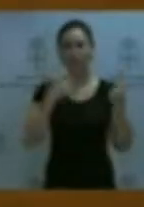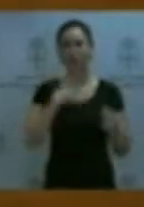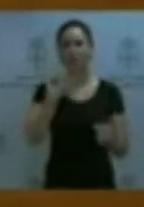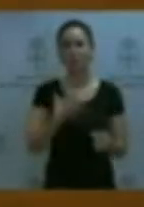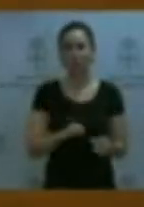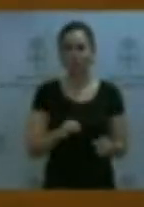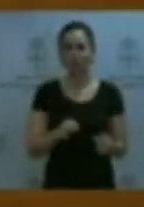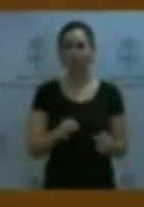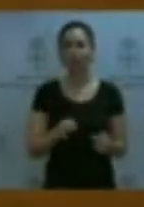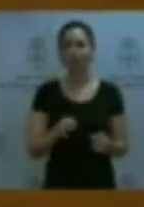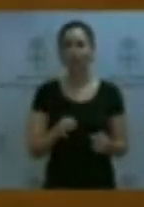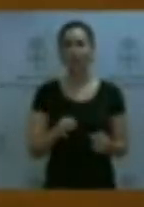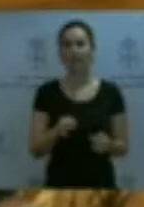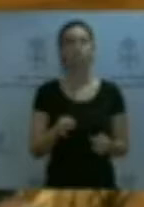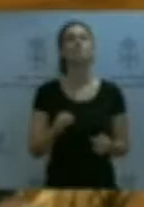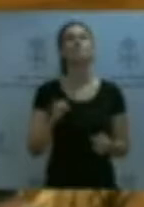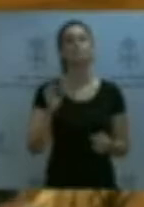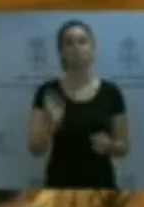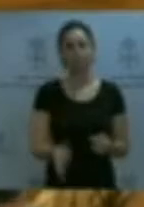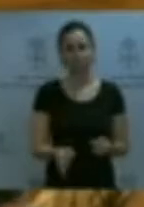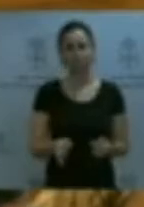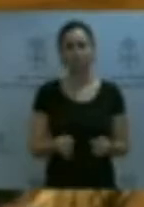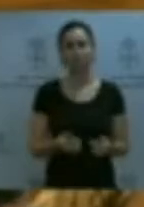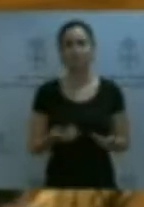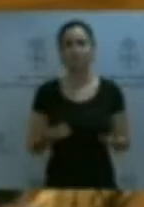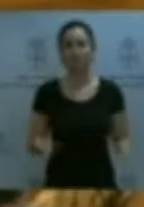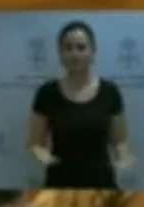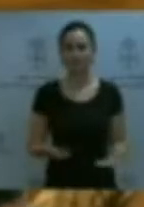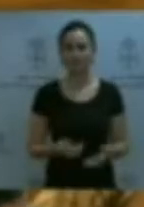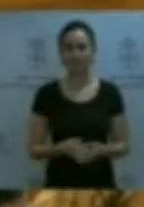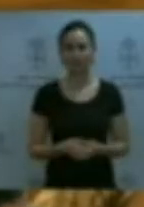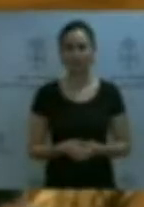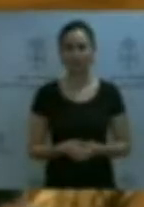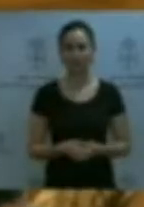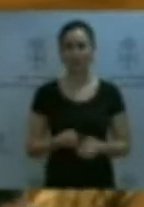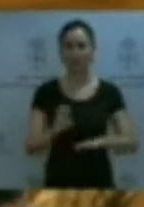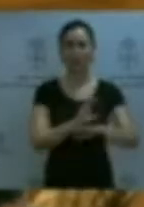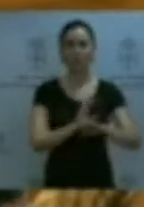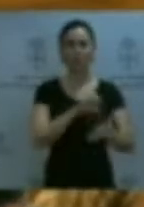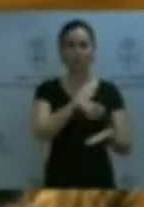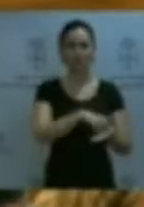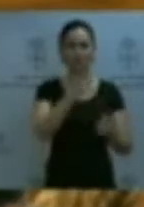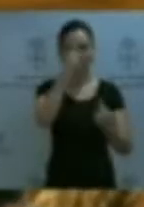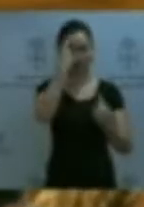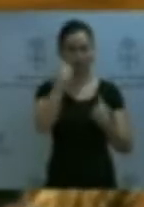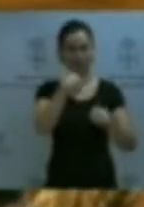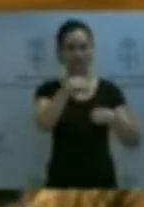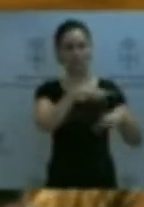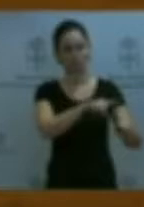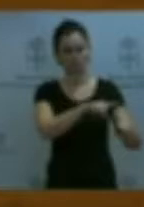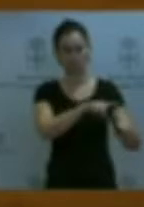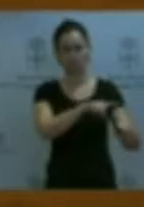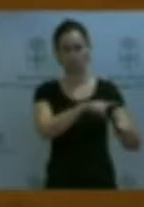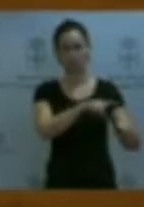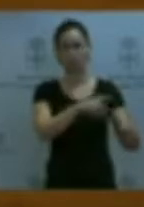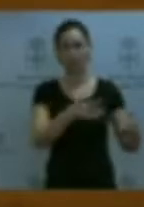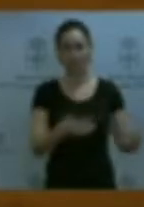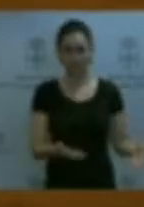para eso está la consejería de turno y para eso, naturalmente, están los sindicatos que tienen o han de